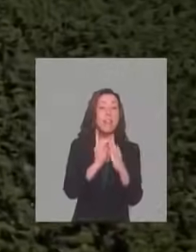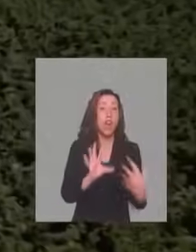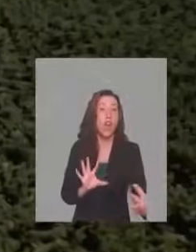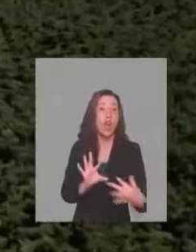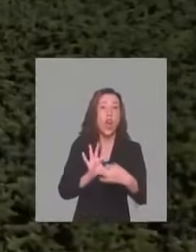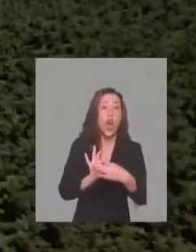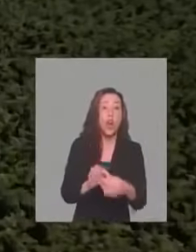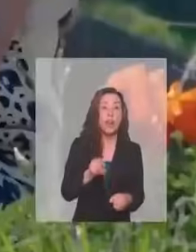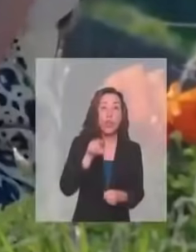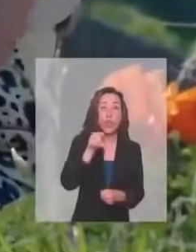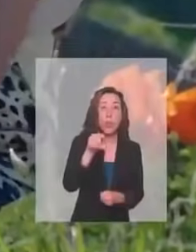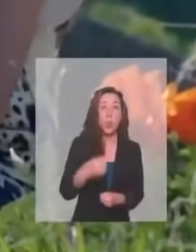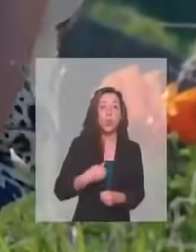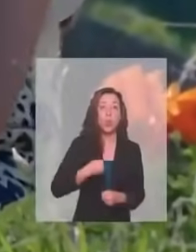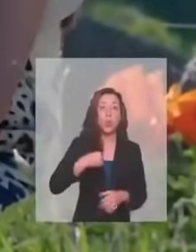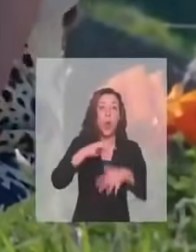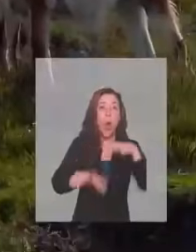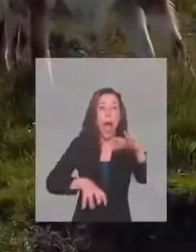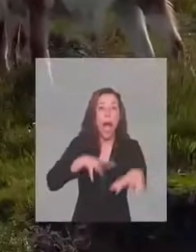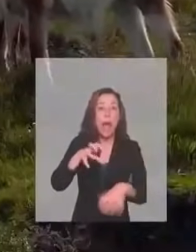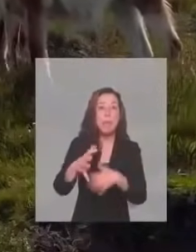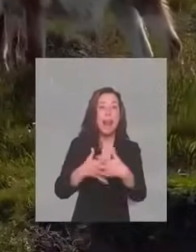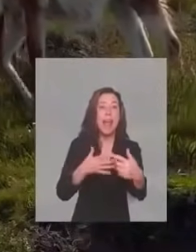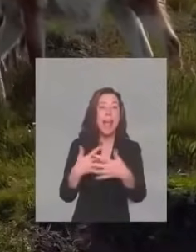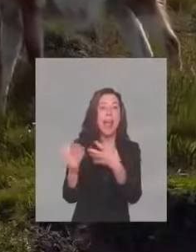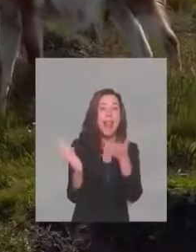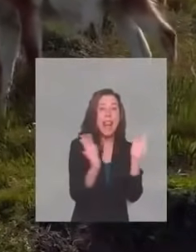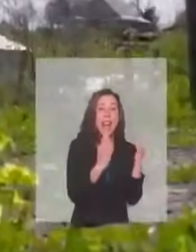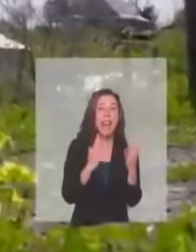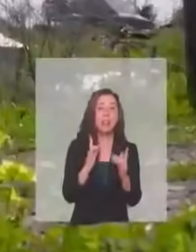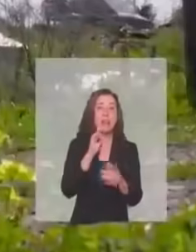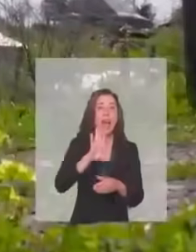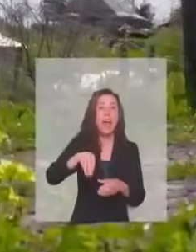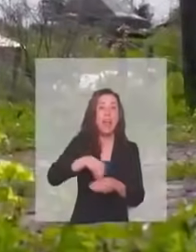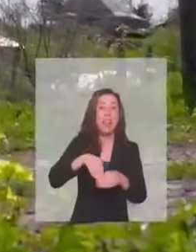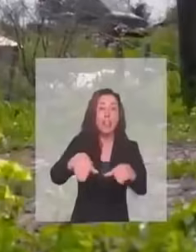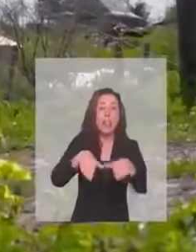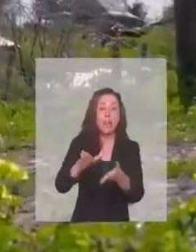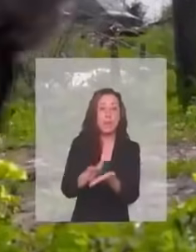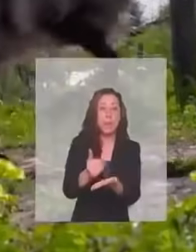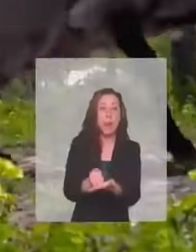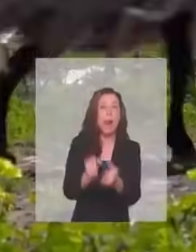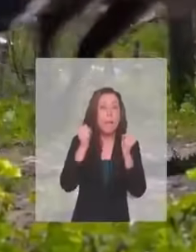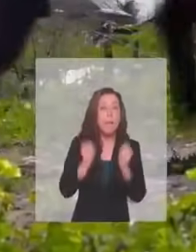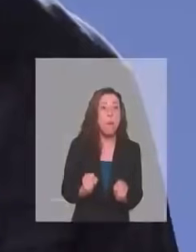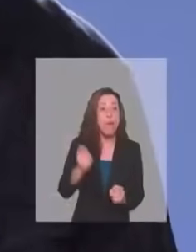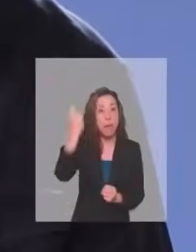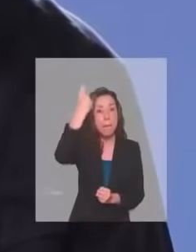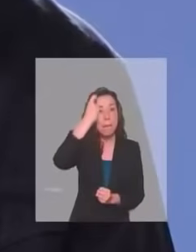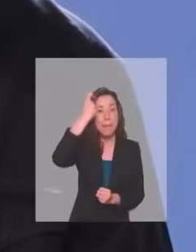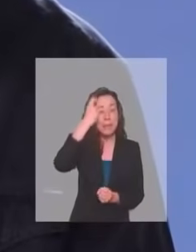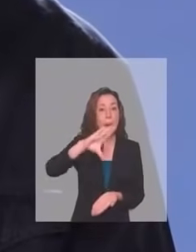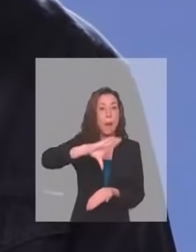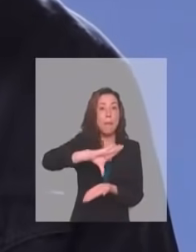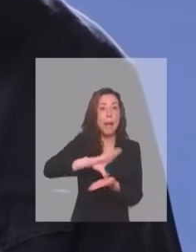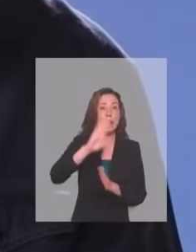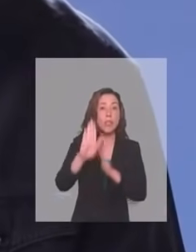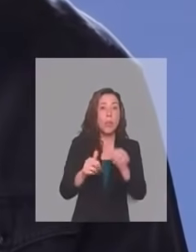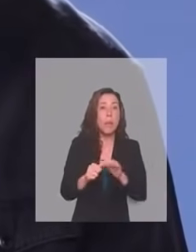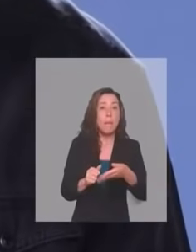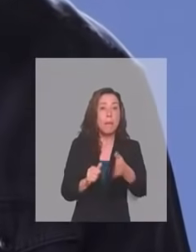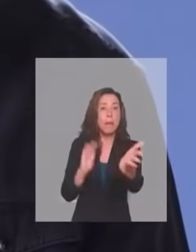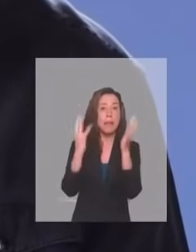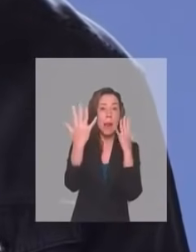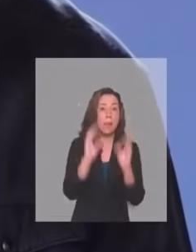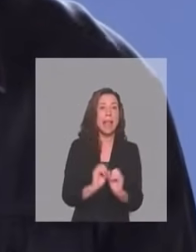tener un desarrollo armónico y en que tú, yo, los animales, naturaleza, seamos parte de la misma estrategia. ¿Se puede pensar en